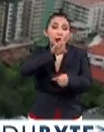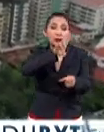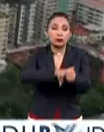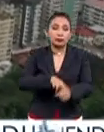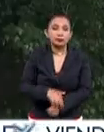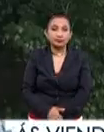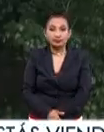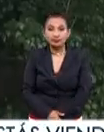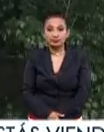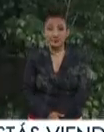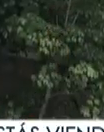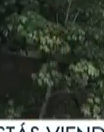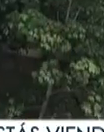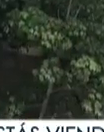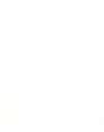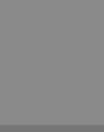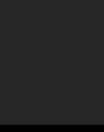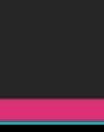naturales.